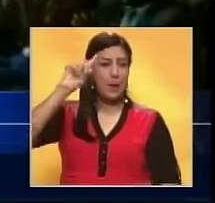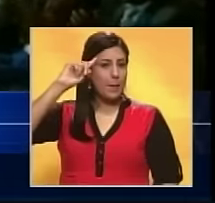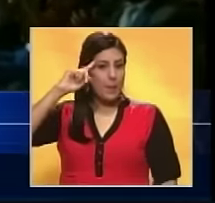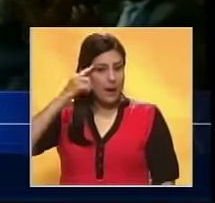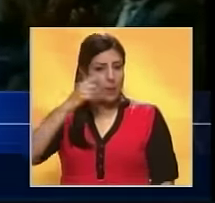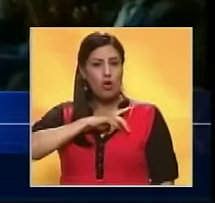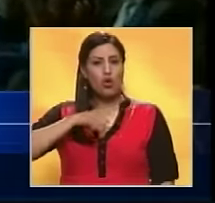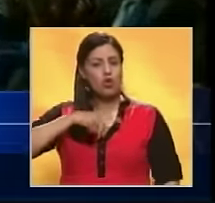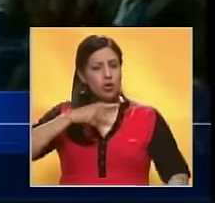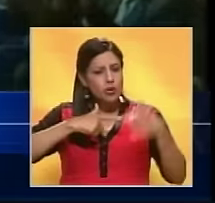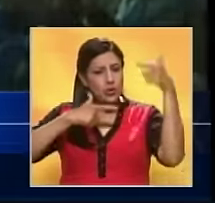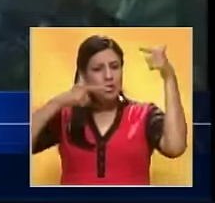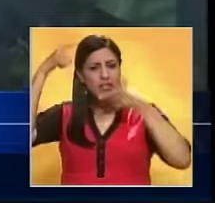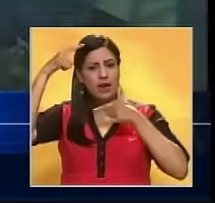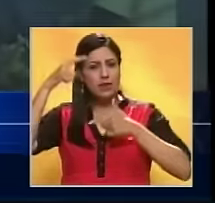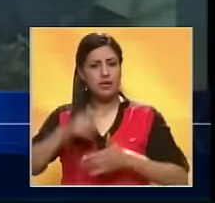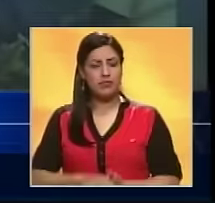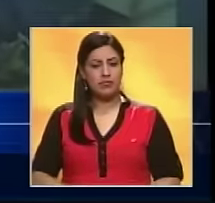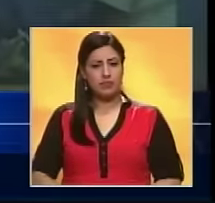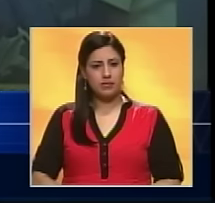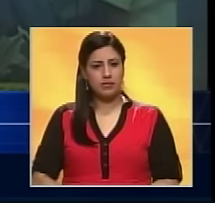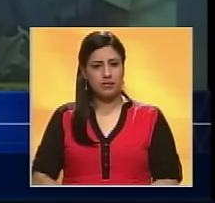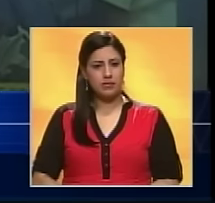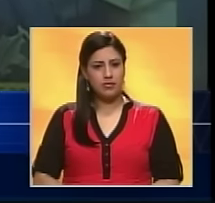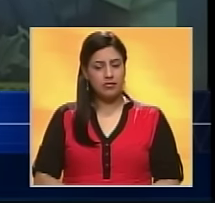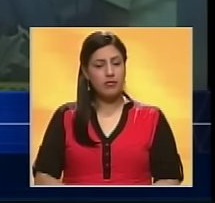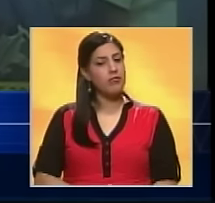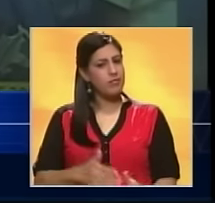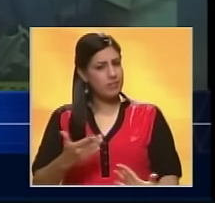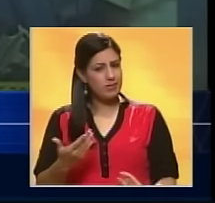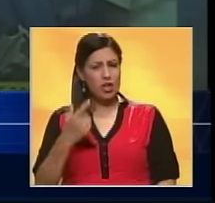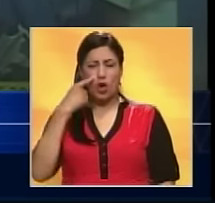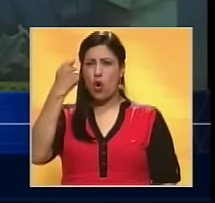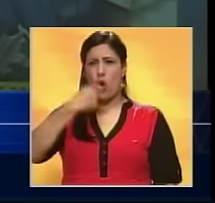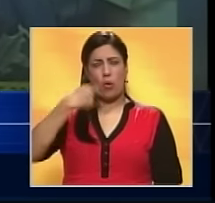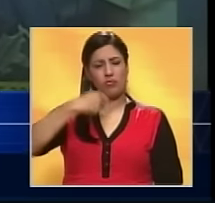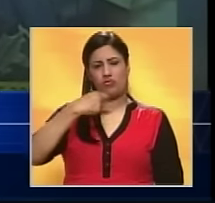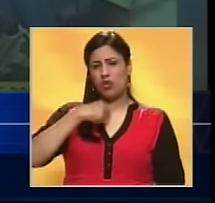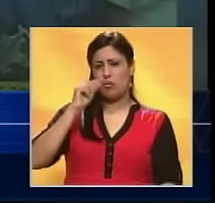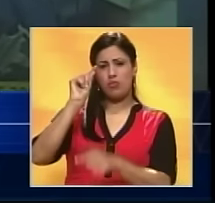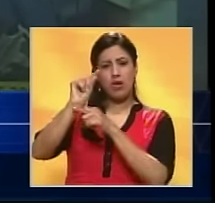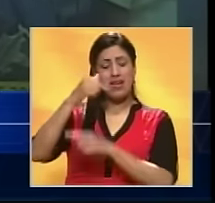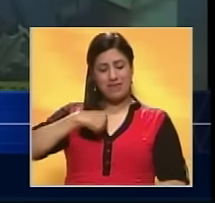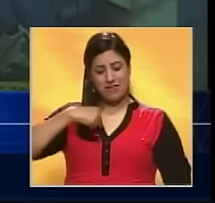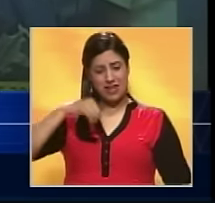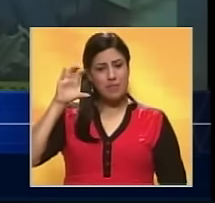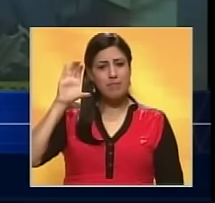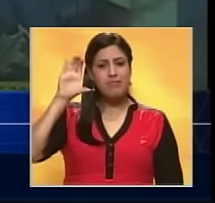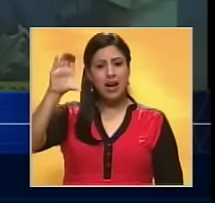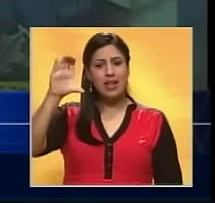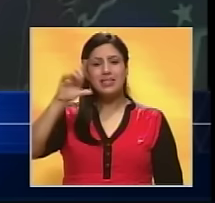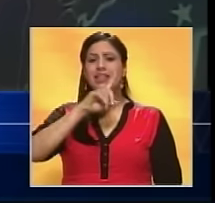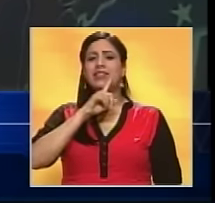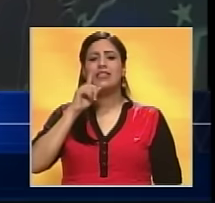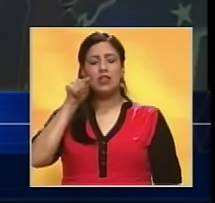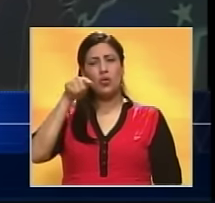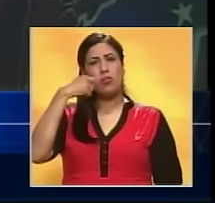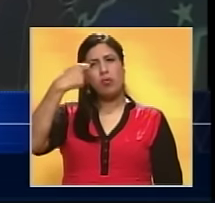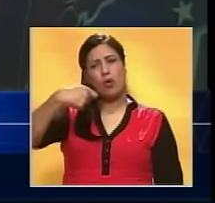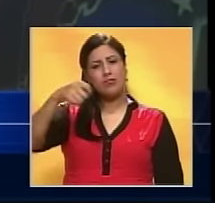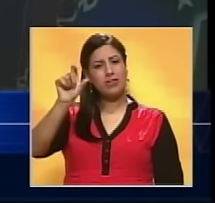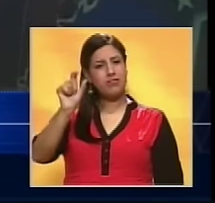memoria de nuestro comandante Hugo Chávez. Es de poco hombre, le dije, en mi país es de poco